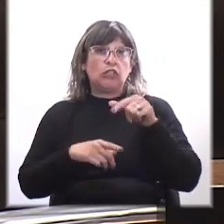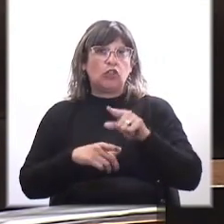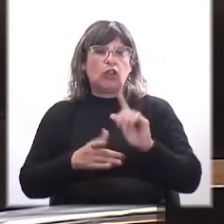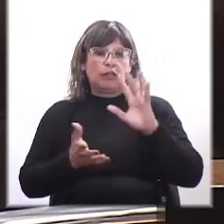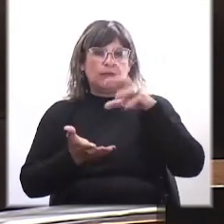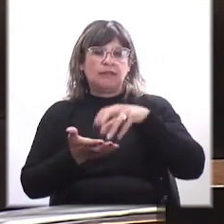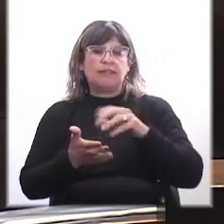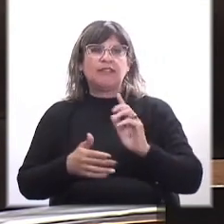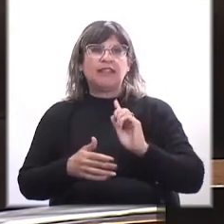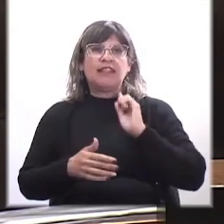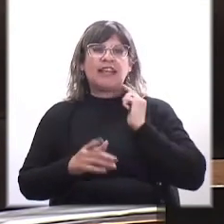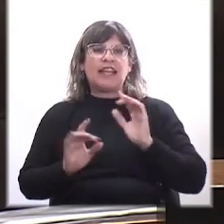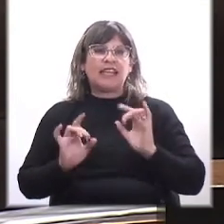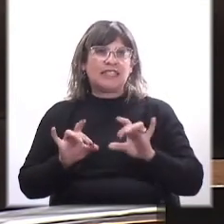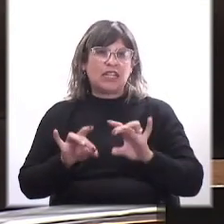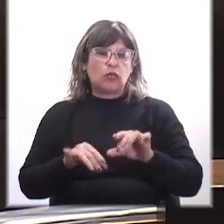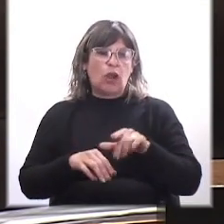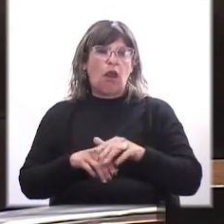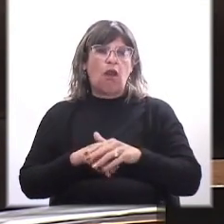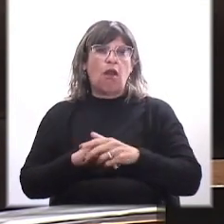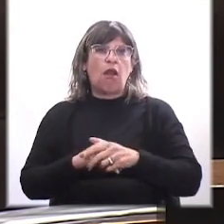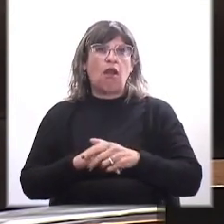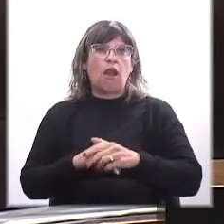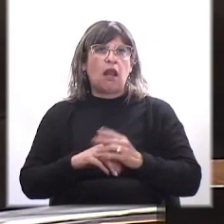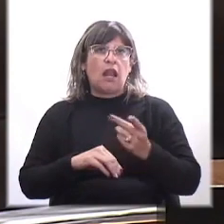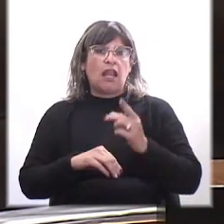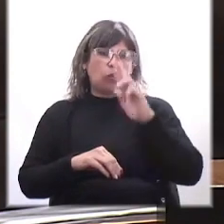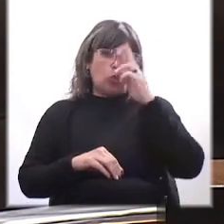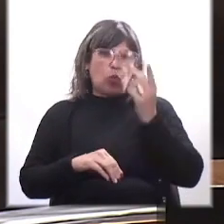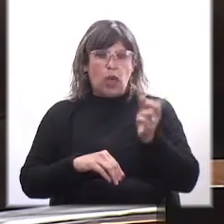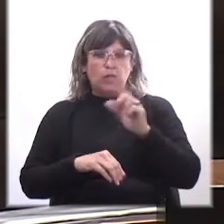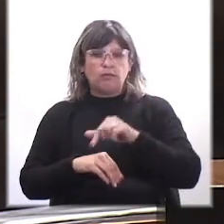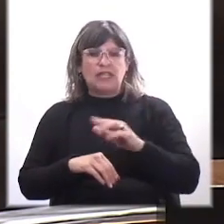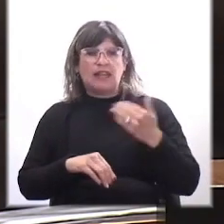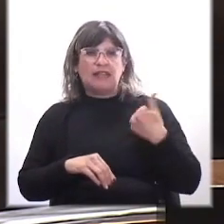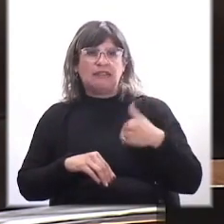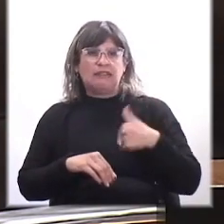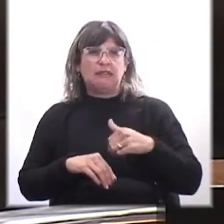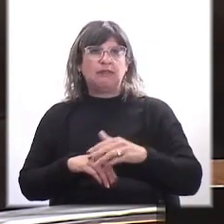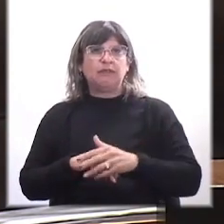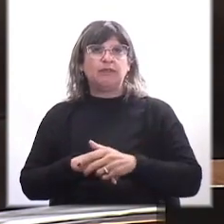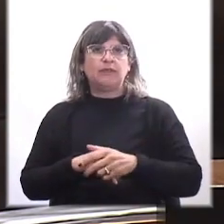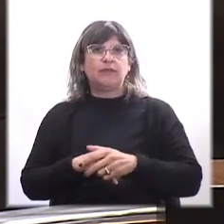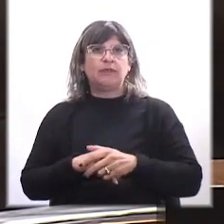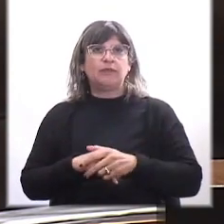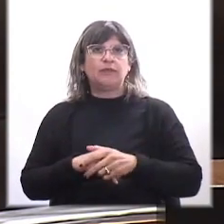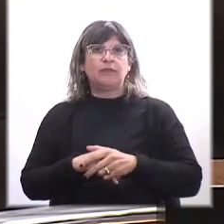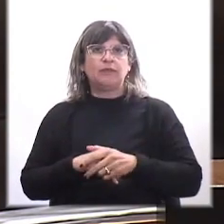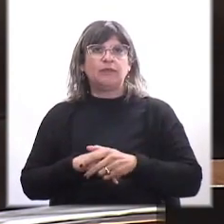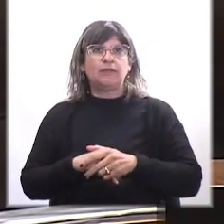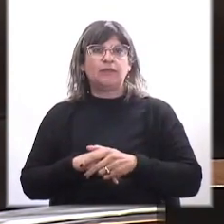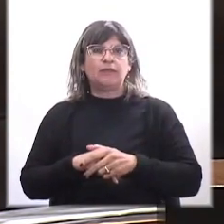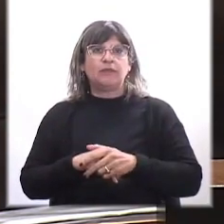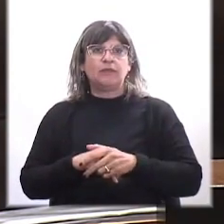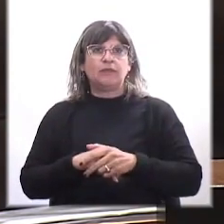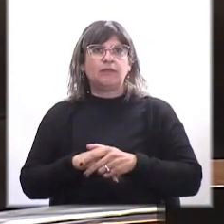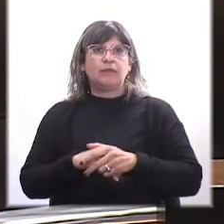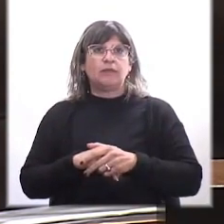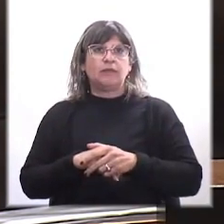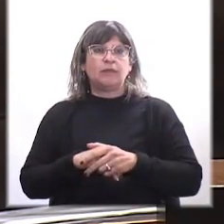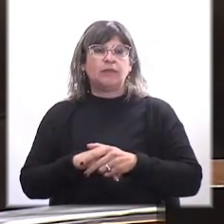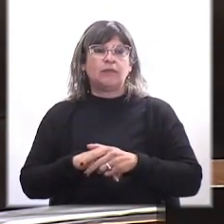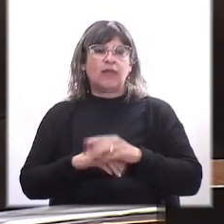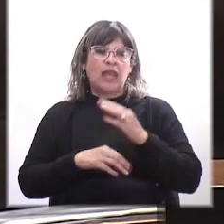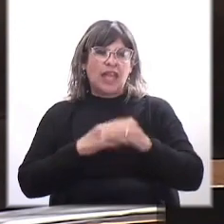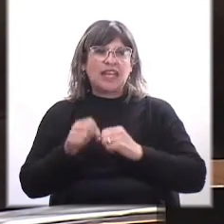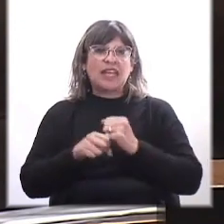regasificadora de gas natural licuado entre Uruguay y Argentina. Se instala posteriormente en el